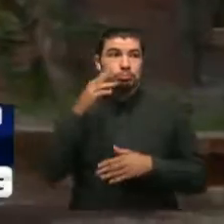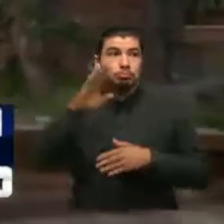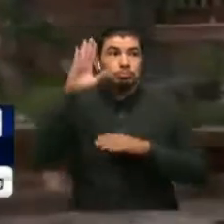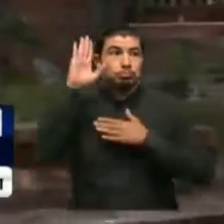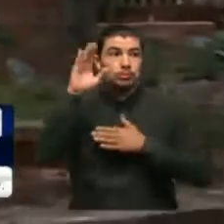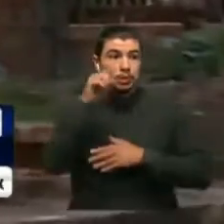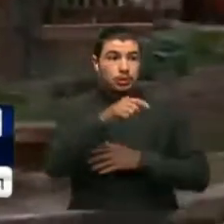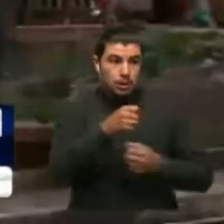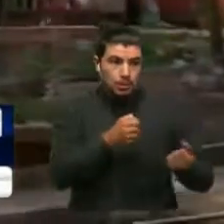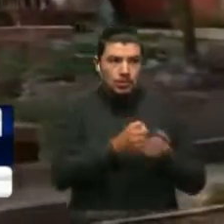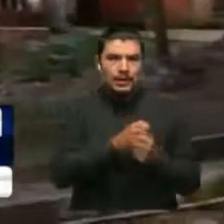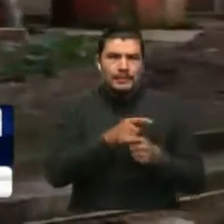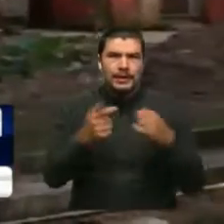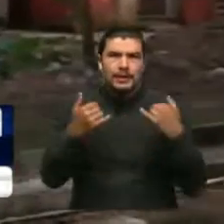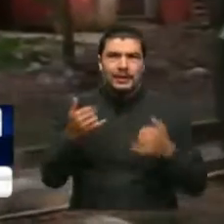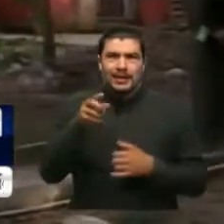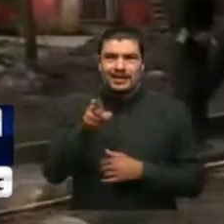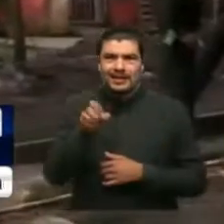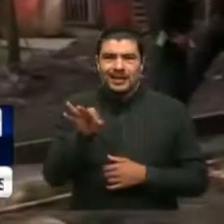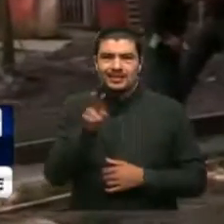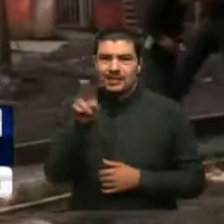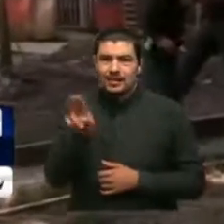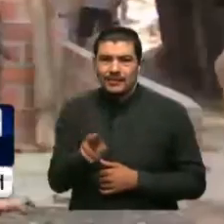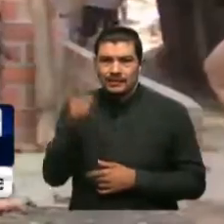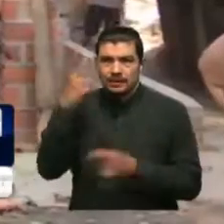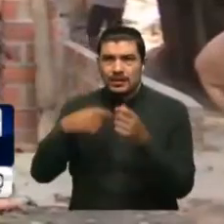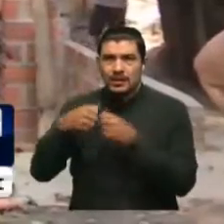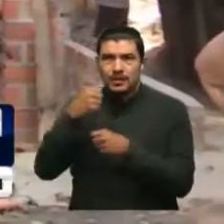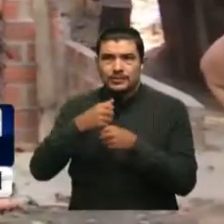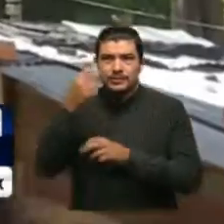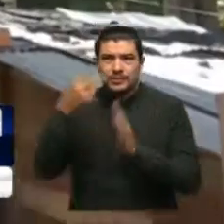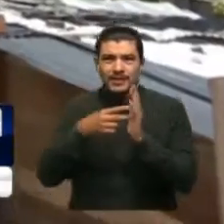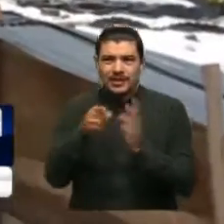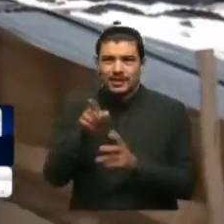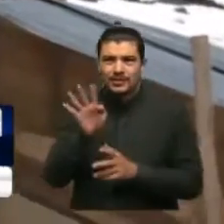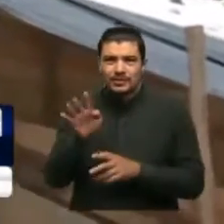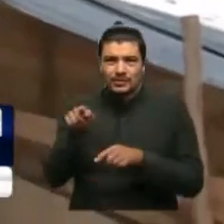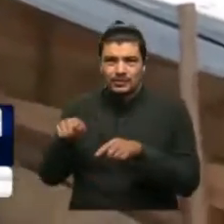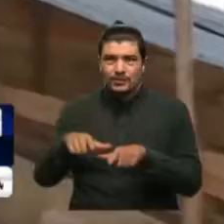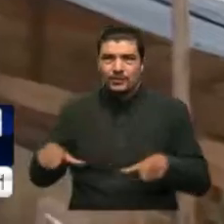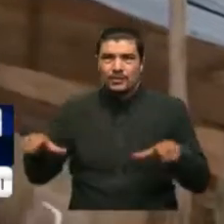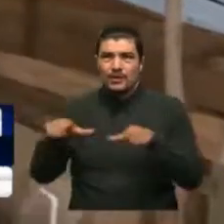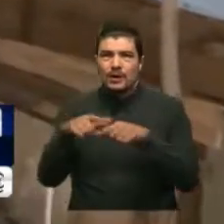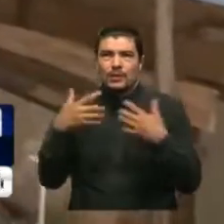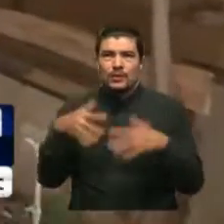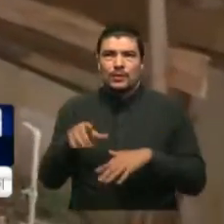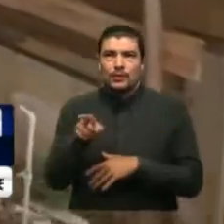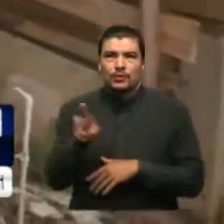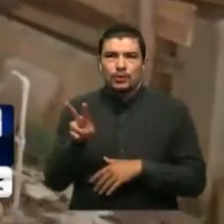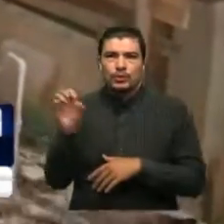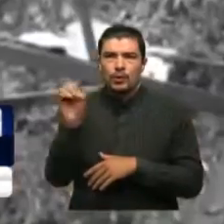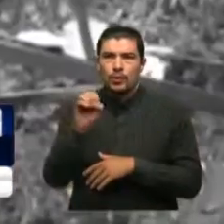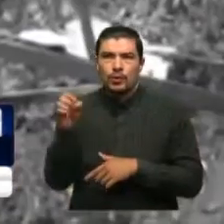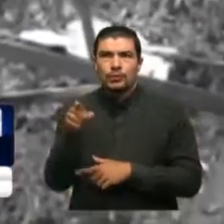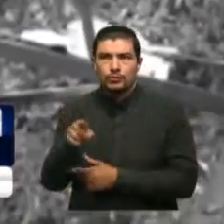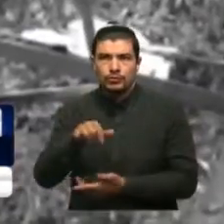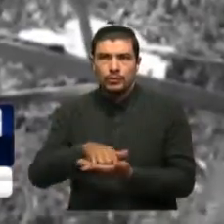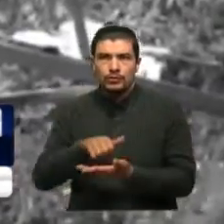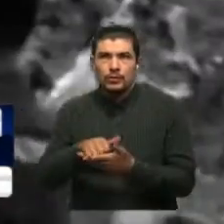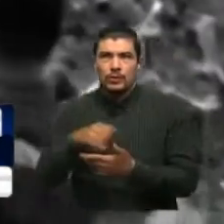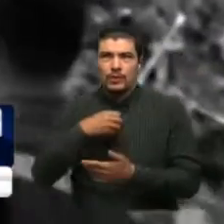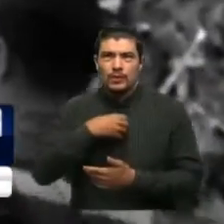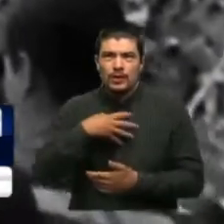13 de marzo de 2014 fue un día gris para los habitantes del asentamiento humano conocido en bucaramanga como el 12 de octubre en esa oportunidad